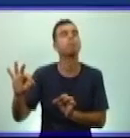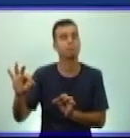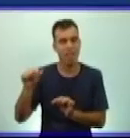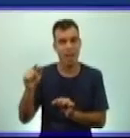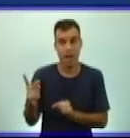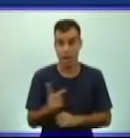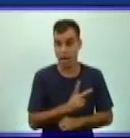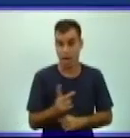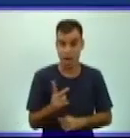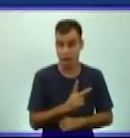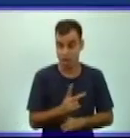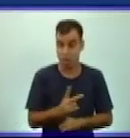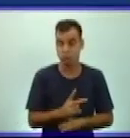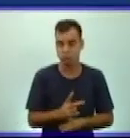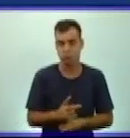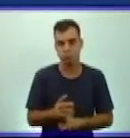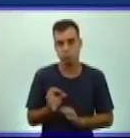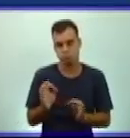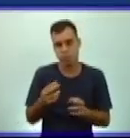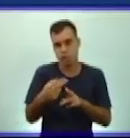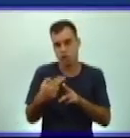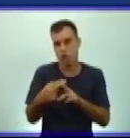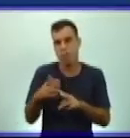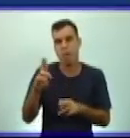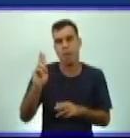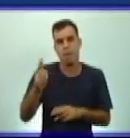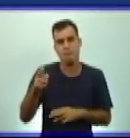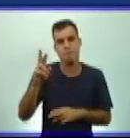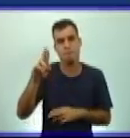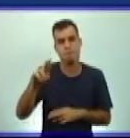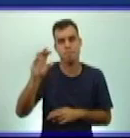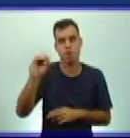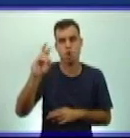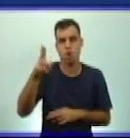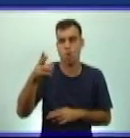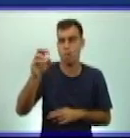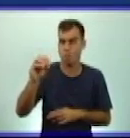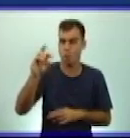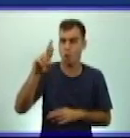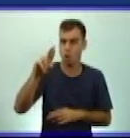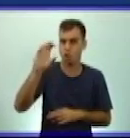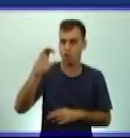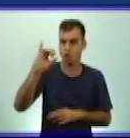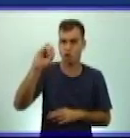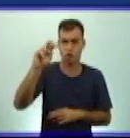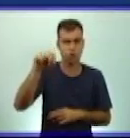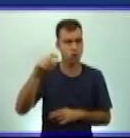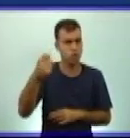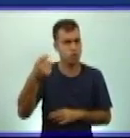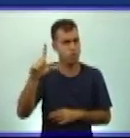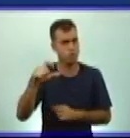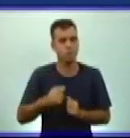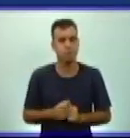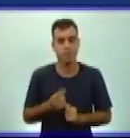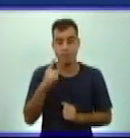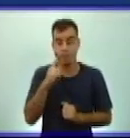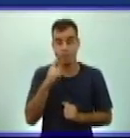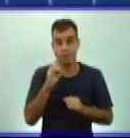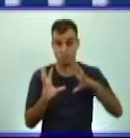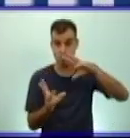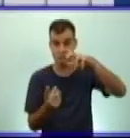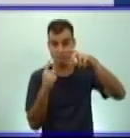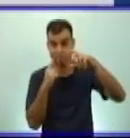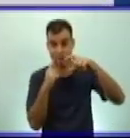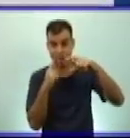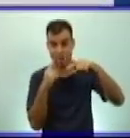directamente proporcionales. Veamos la siguiente diapositiva. Bueno, aquí vemos la rotación de nuestro planeta terrestre